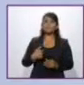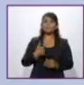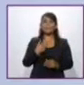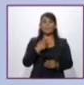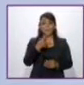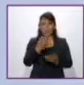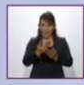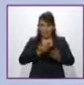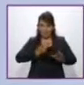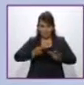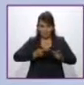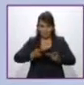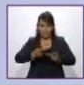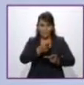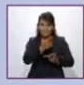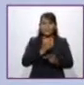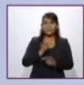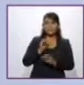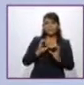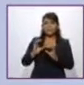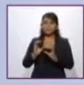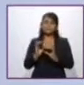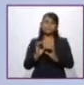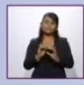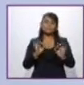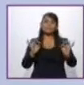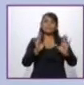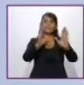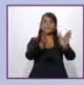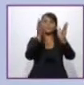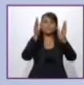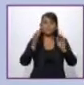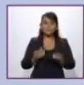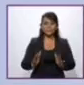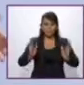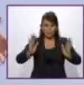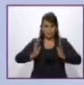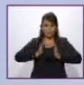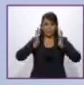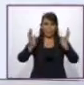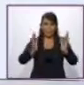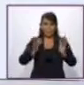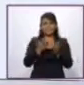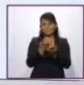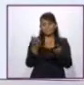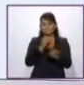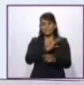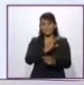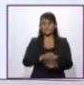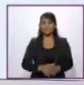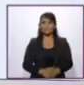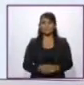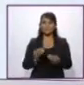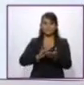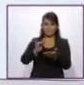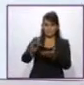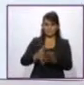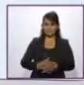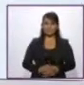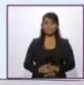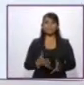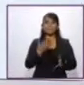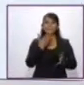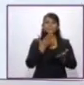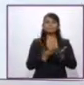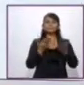solicitar, para que entonces no haya un mal manejo de la información, que la información esté disponible. Gracias, candidato. Es el